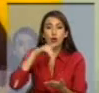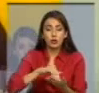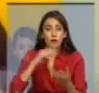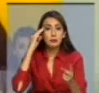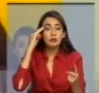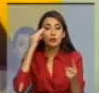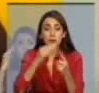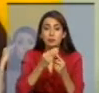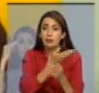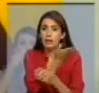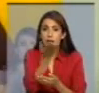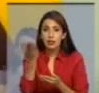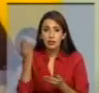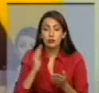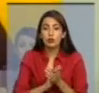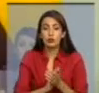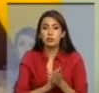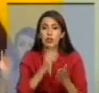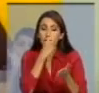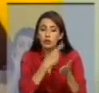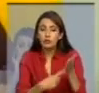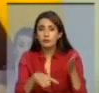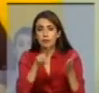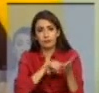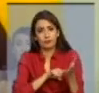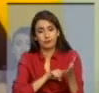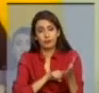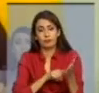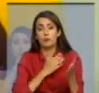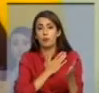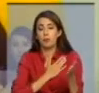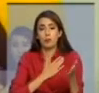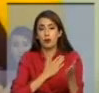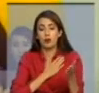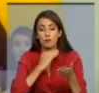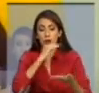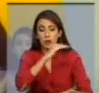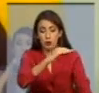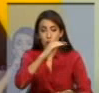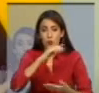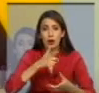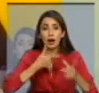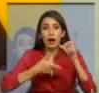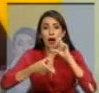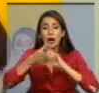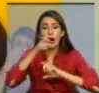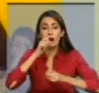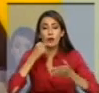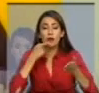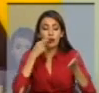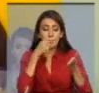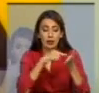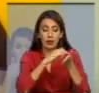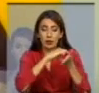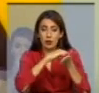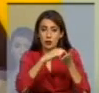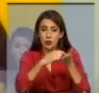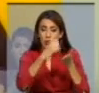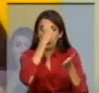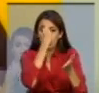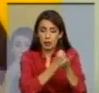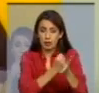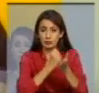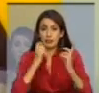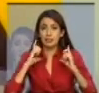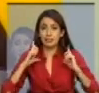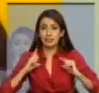la población de no consumir productos que contengan alcohol o alcohol que no contenga o que no